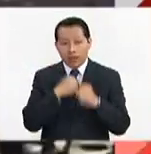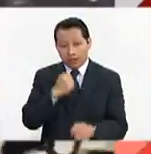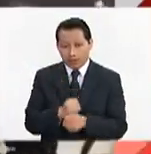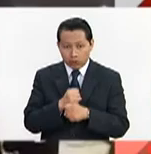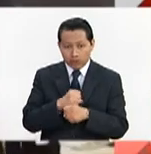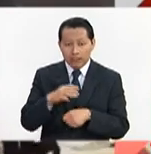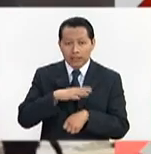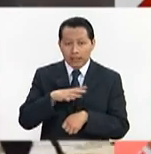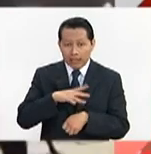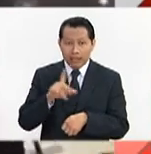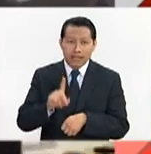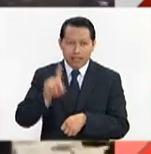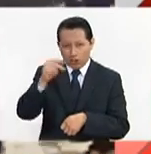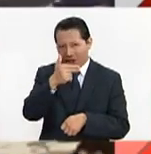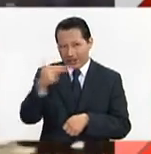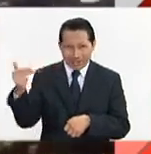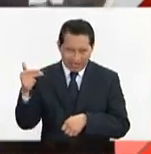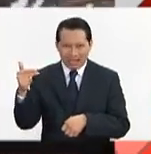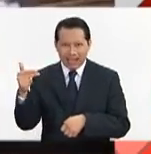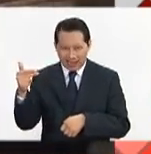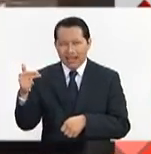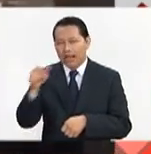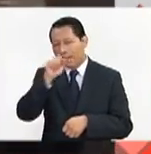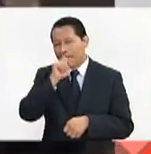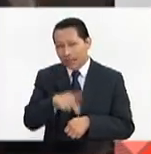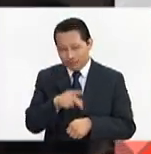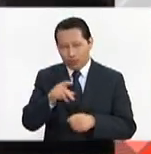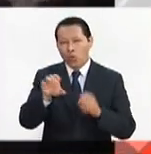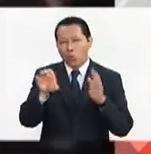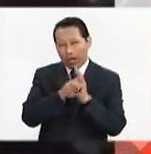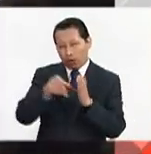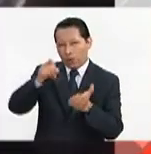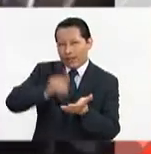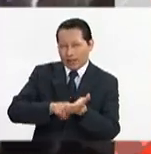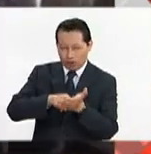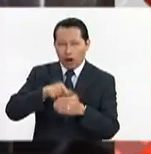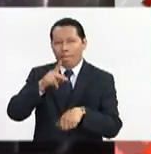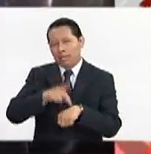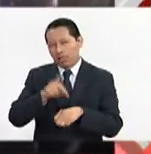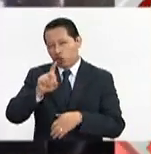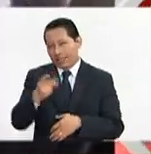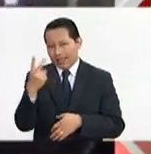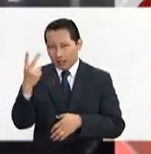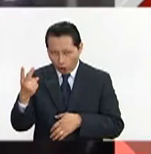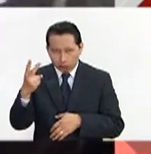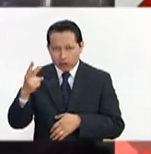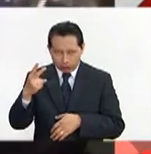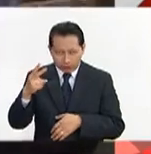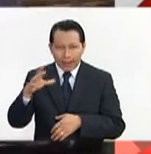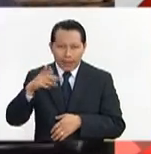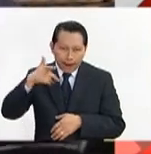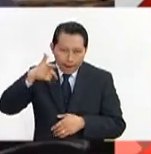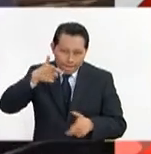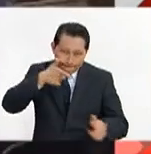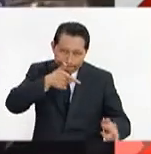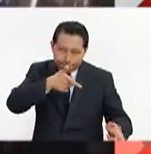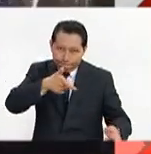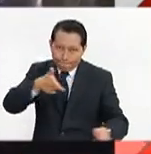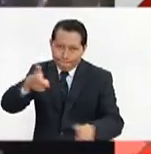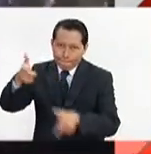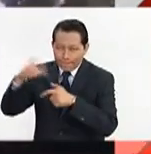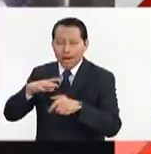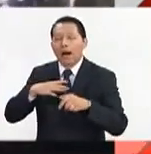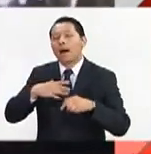disparó desde su habitación del Mandalay Bay Hotel and Casino, ubicado en el piso 32, en contra de los asistentes del Festival de